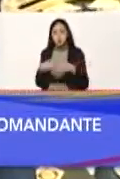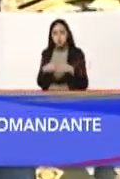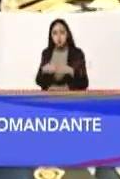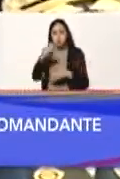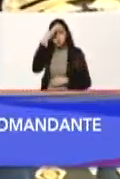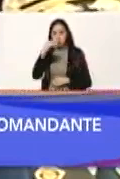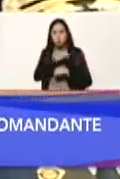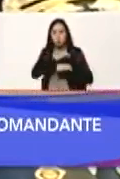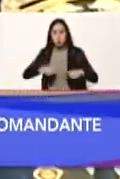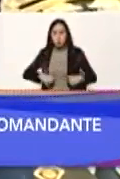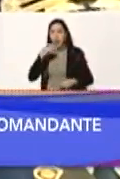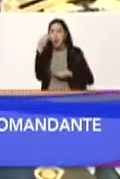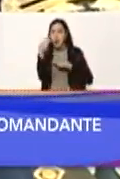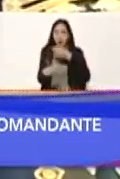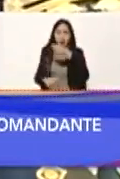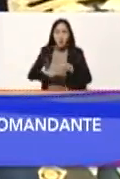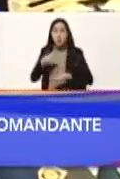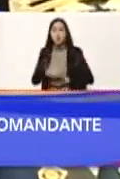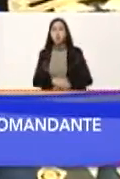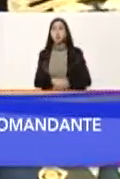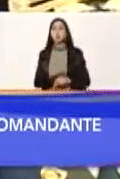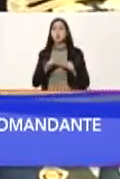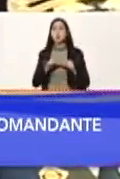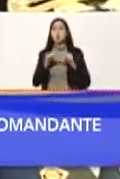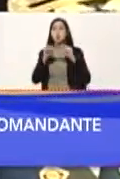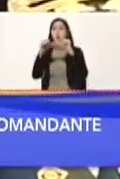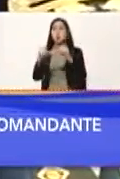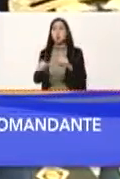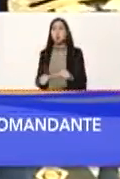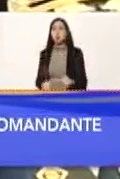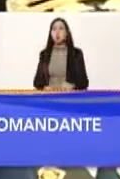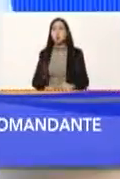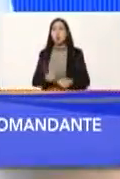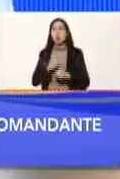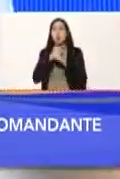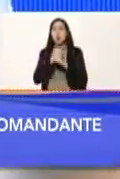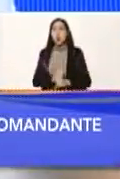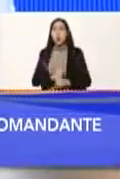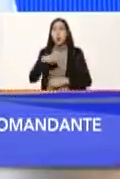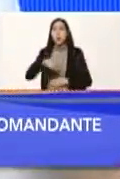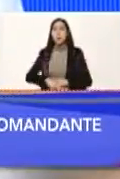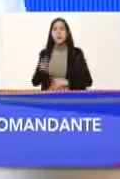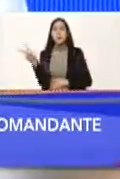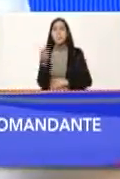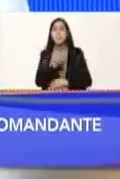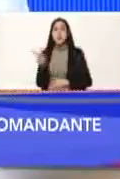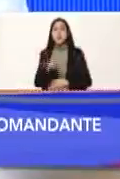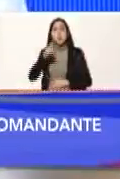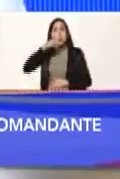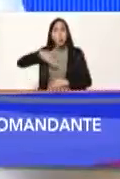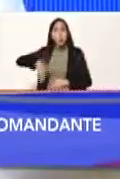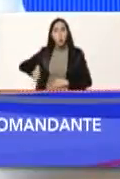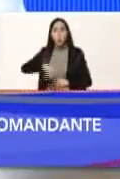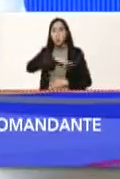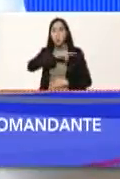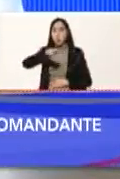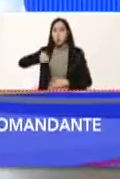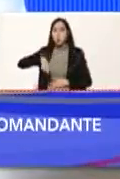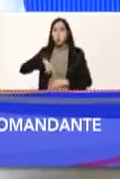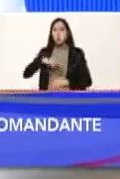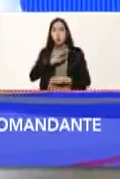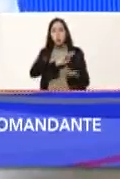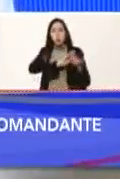un hombre de acción para ir a darle seguridad a Venezuela, a nuestro pueblo, a las